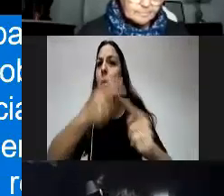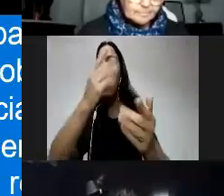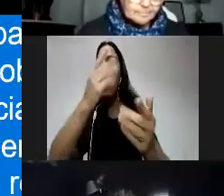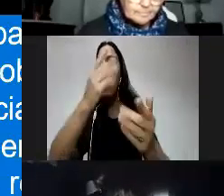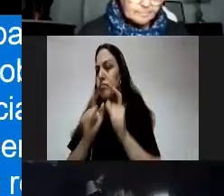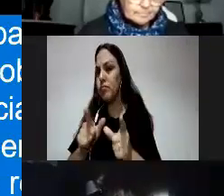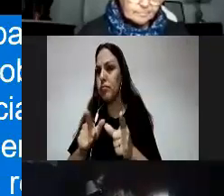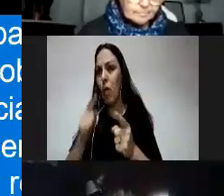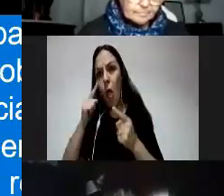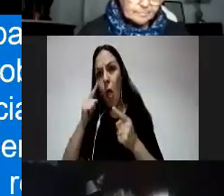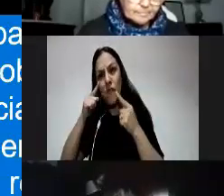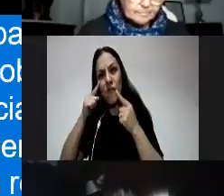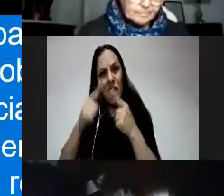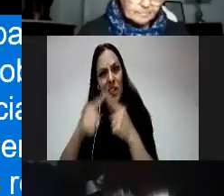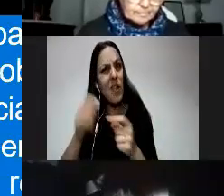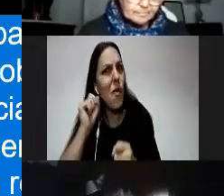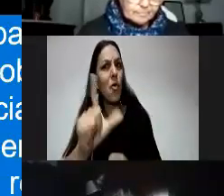objetivo no de manera